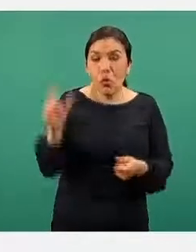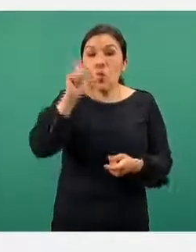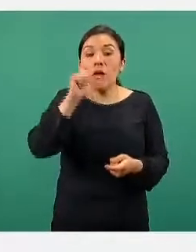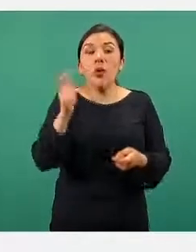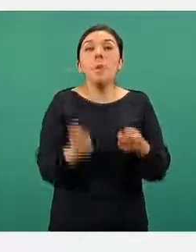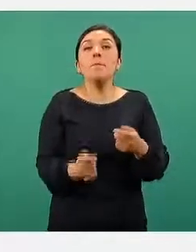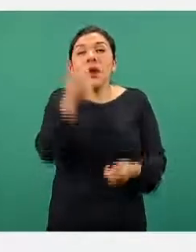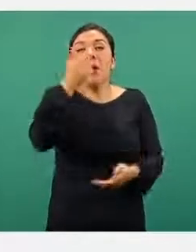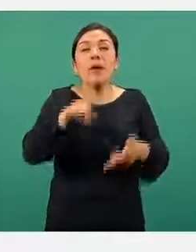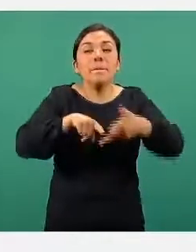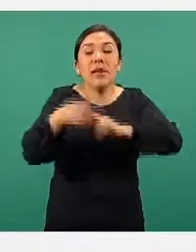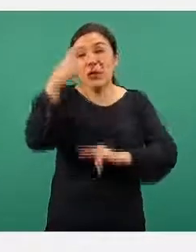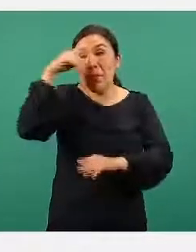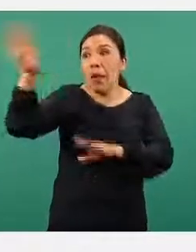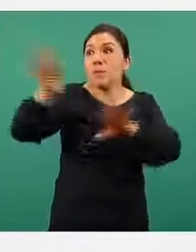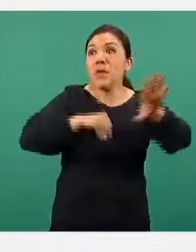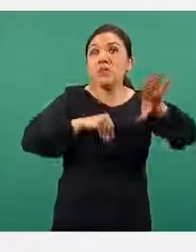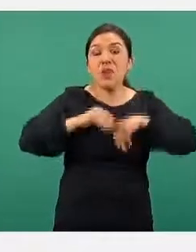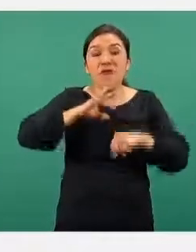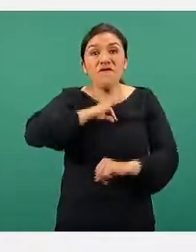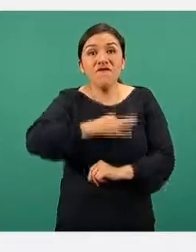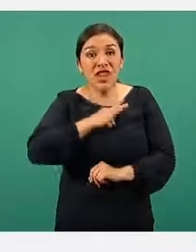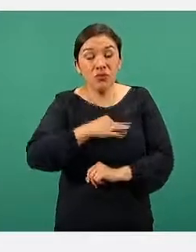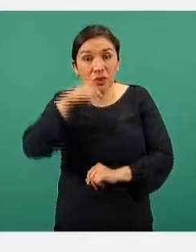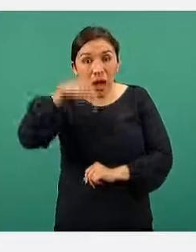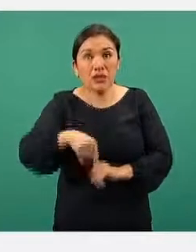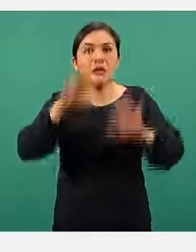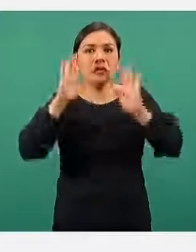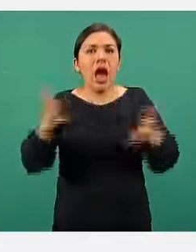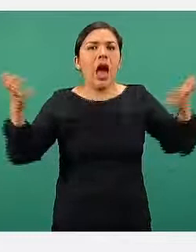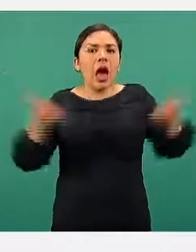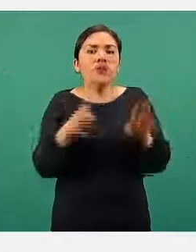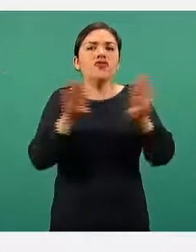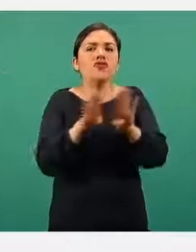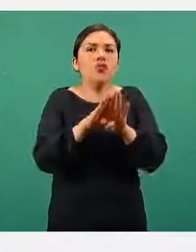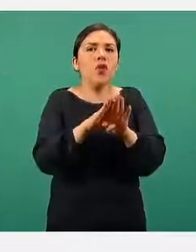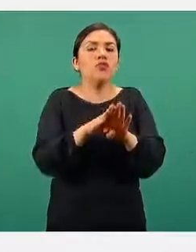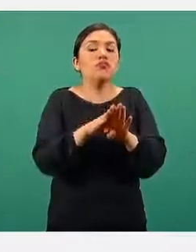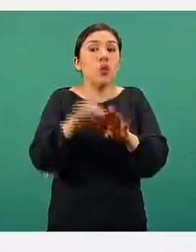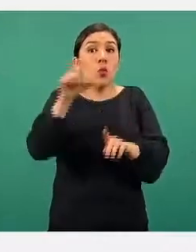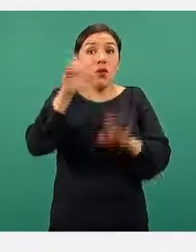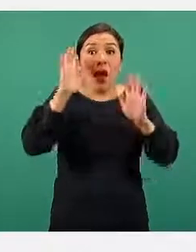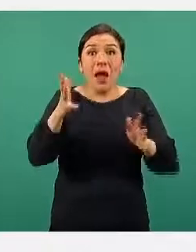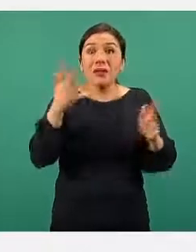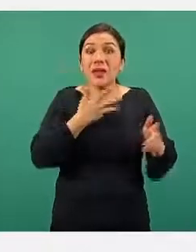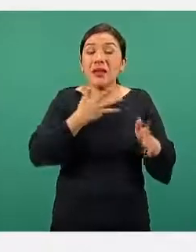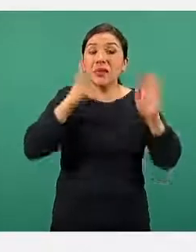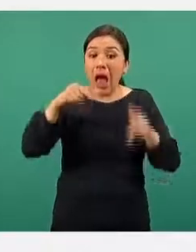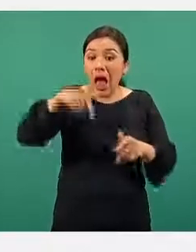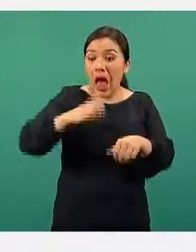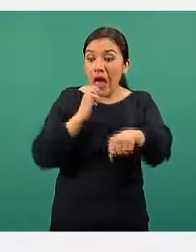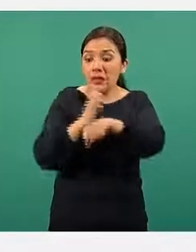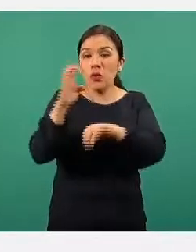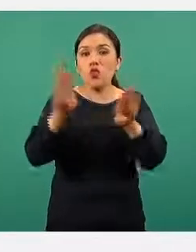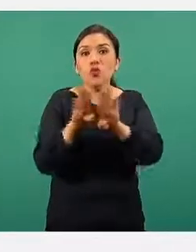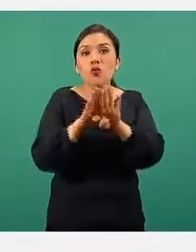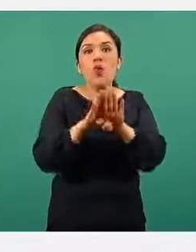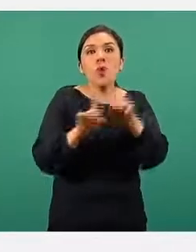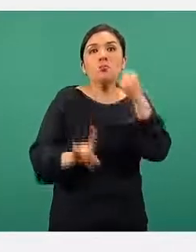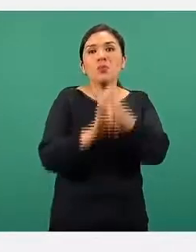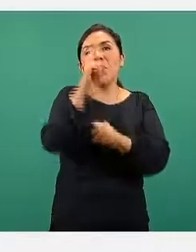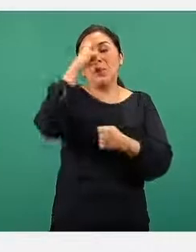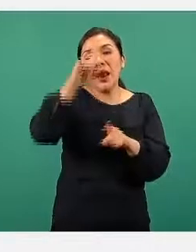la importación de virus, nosotros ya estábamos en la dispersión. Y cuando estábamos en la dispersión ya estábamos nosotros en el